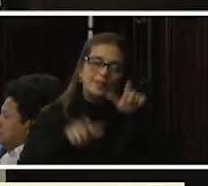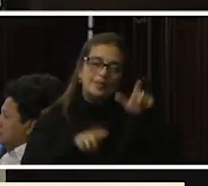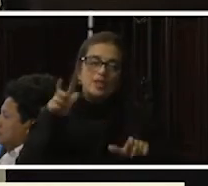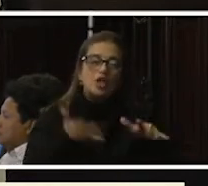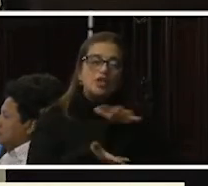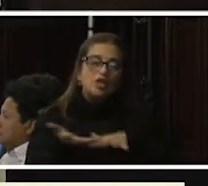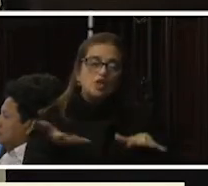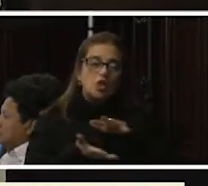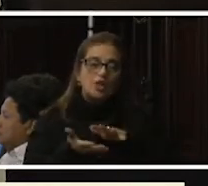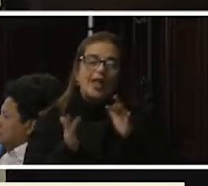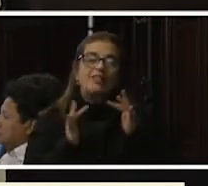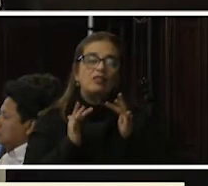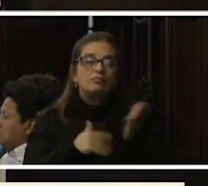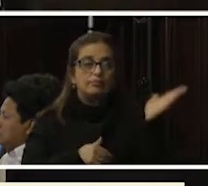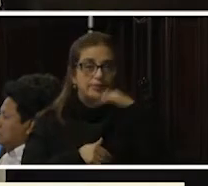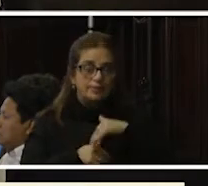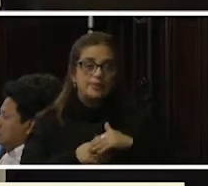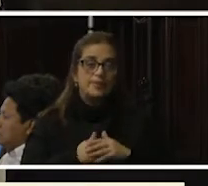zona intangible, Tagueri Tarmenani.